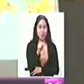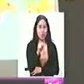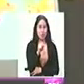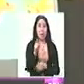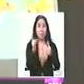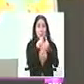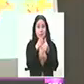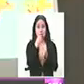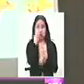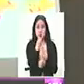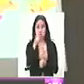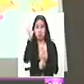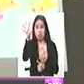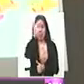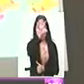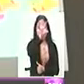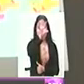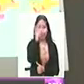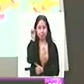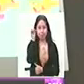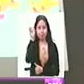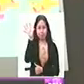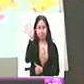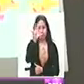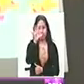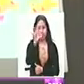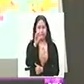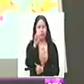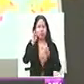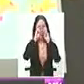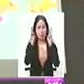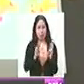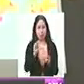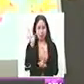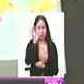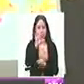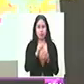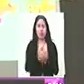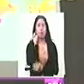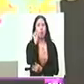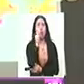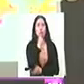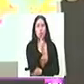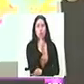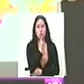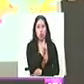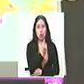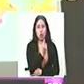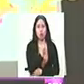ve casos que se van diseminando a nivel comunitario.